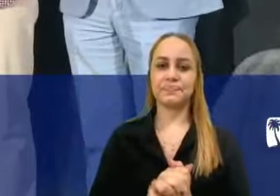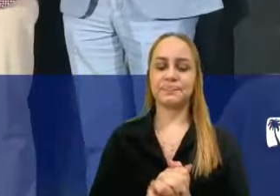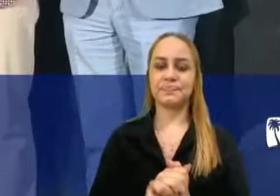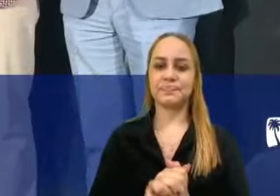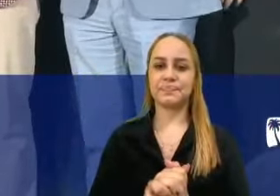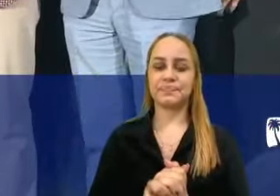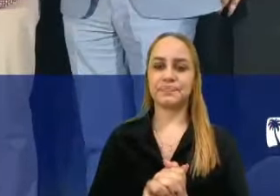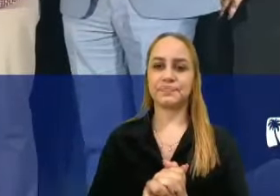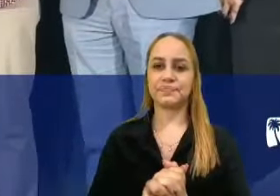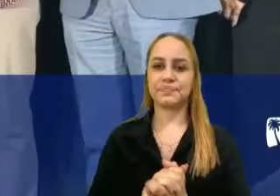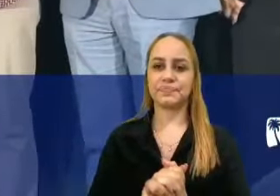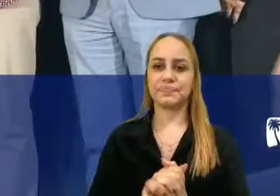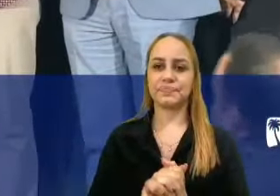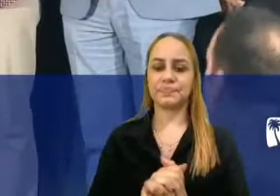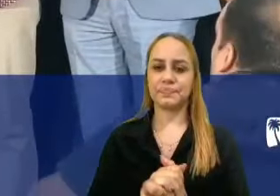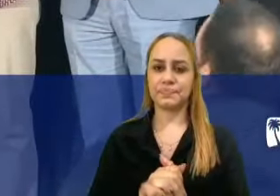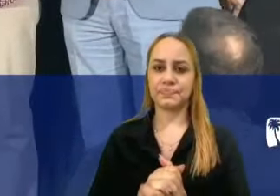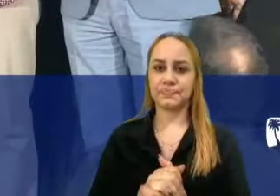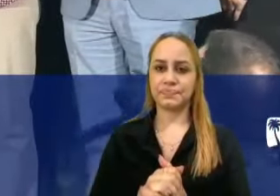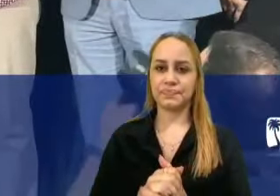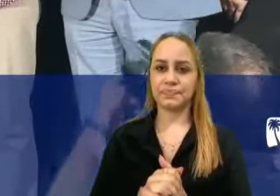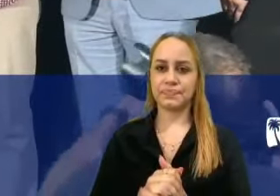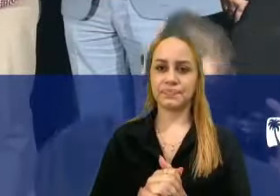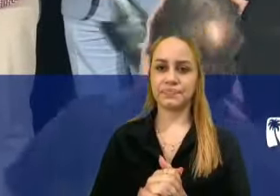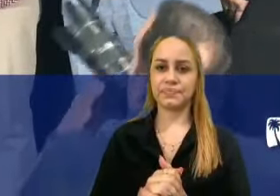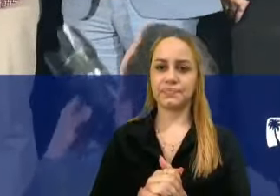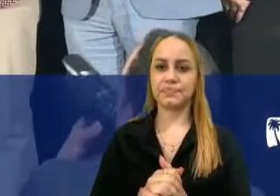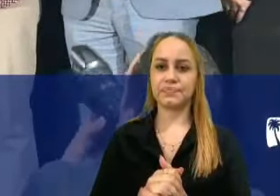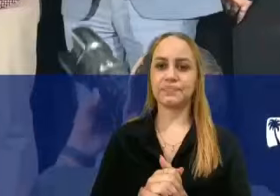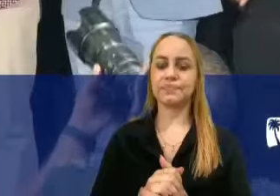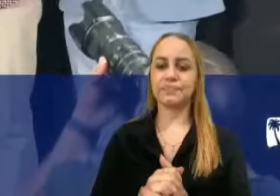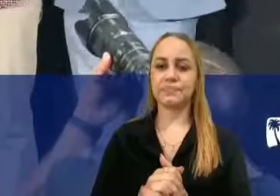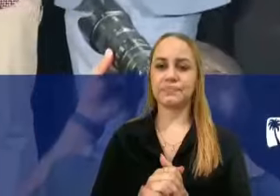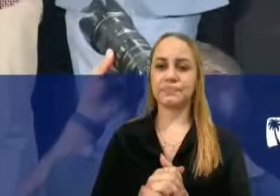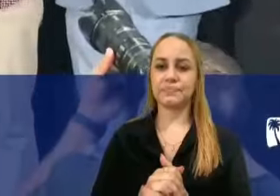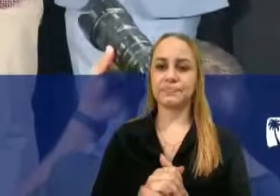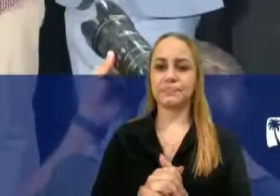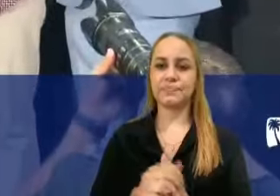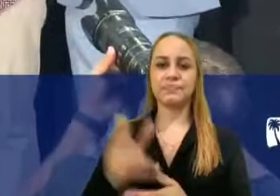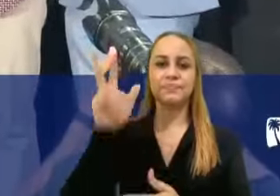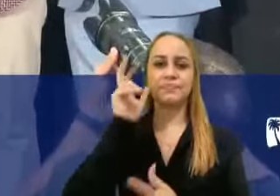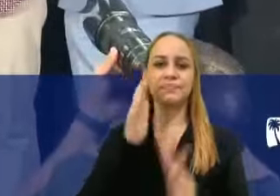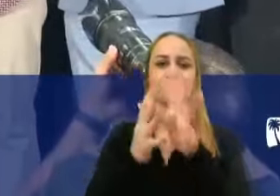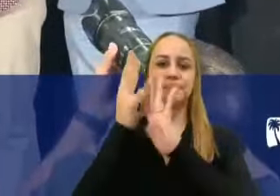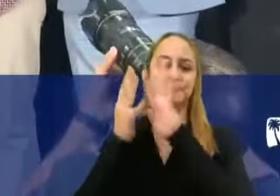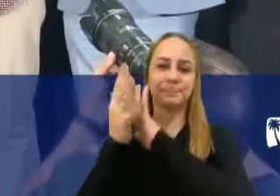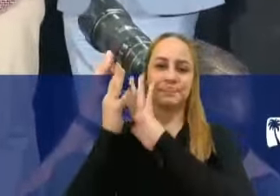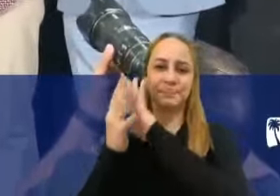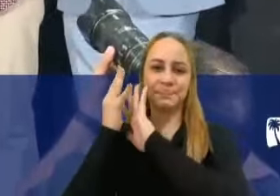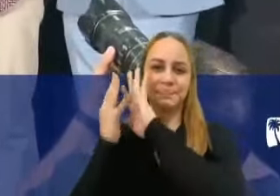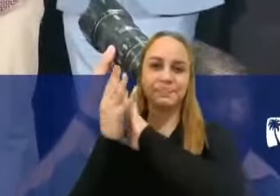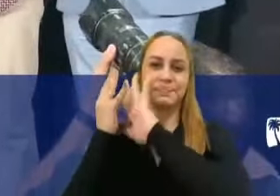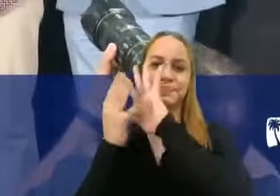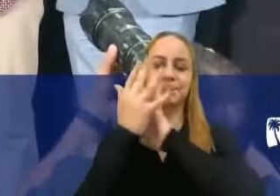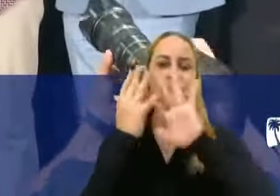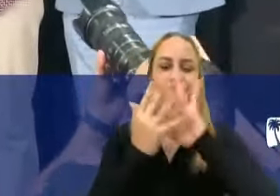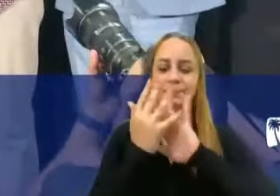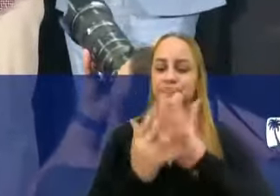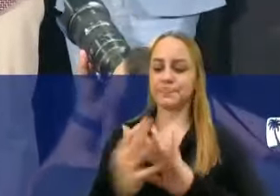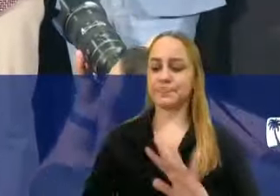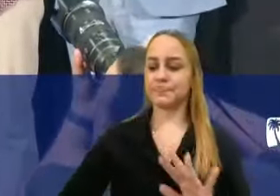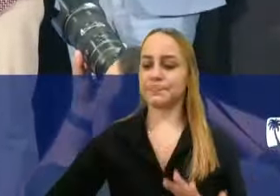como portavoz del nuevo senado tenemos al senador Gregorio Matías Muchas